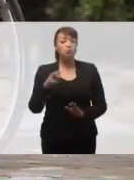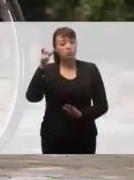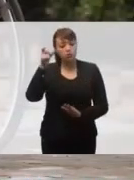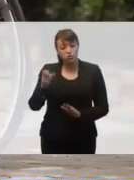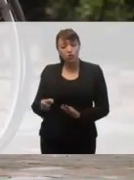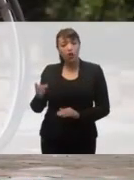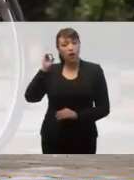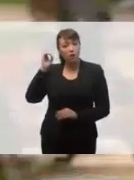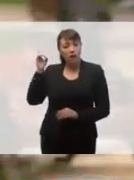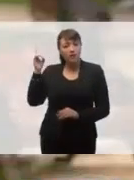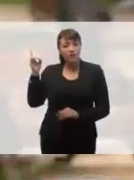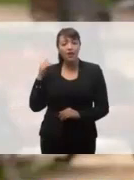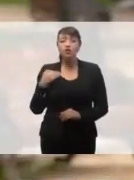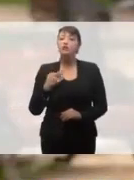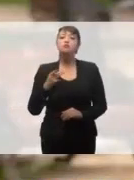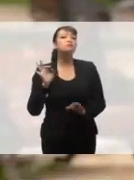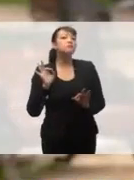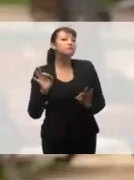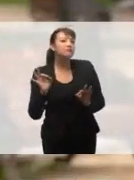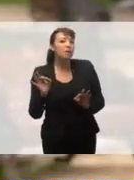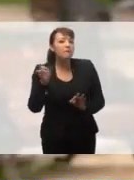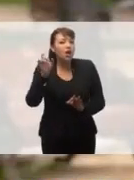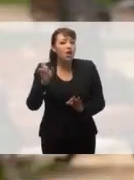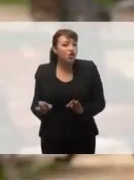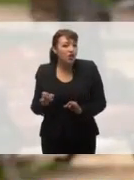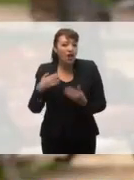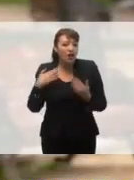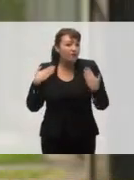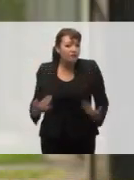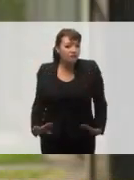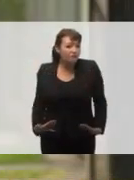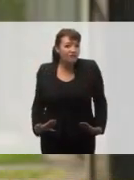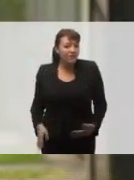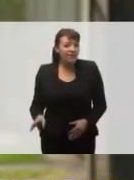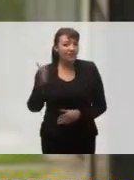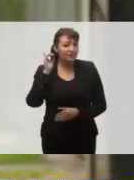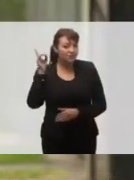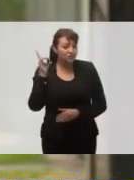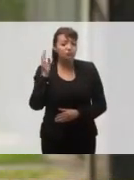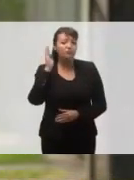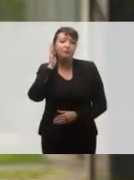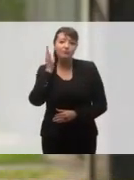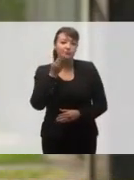soy persona con discapacidad Simplemente soy una persona con discapacidad física